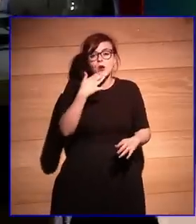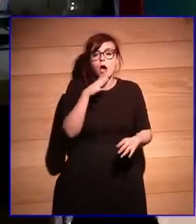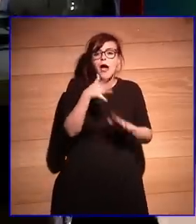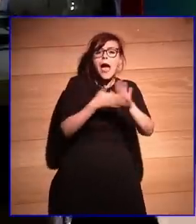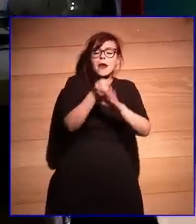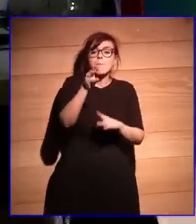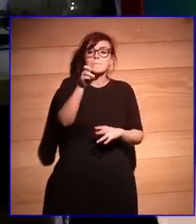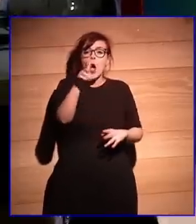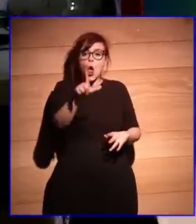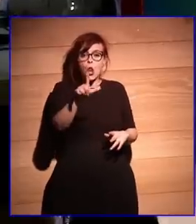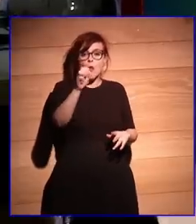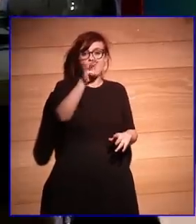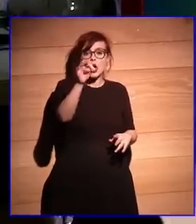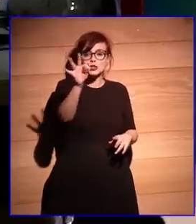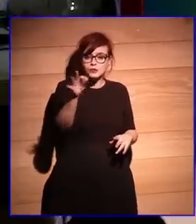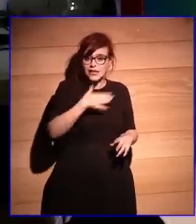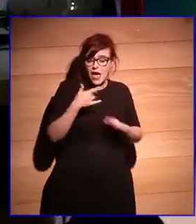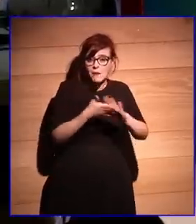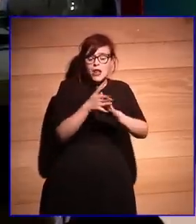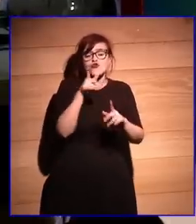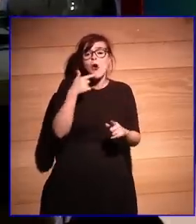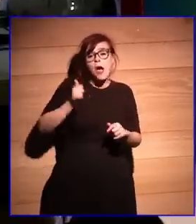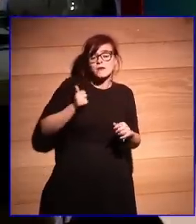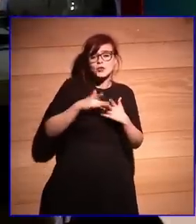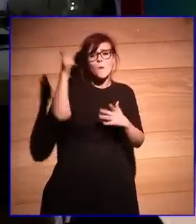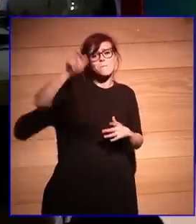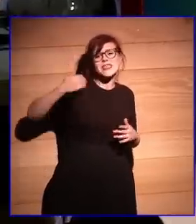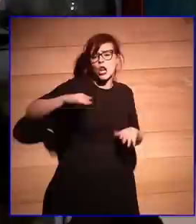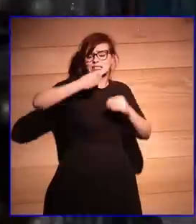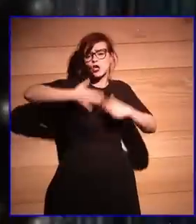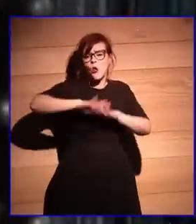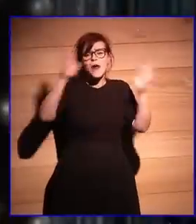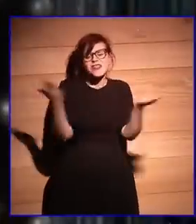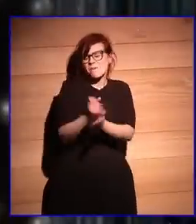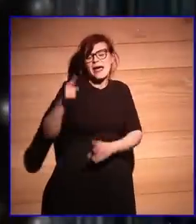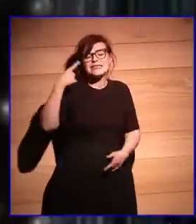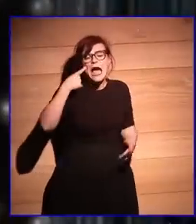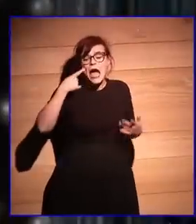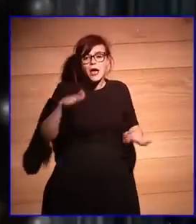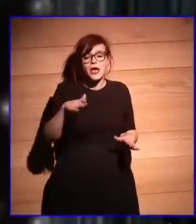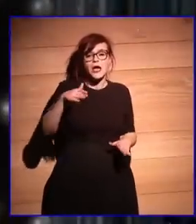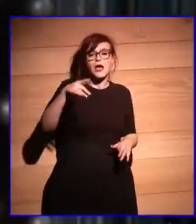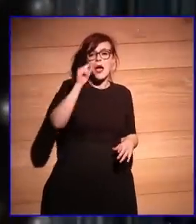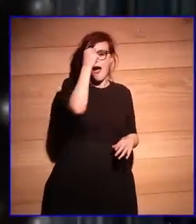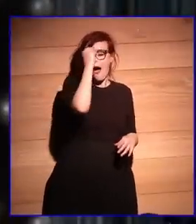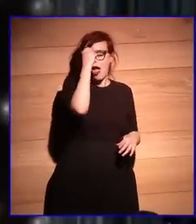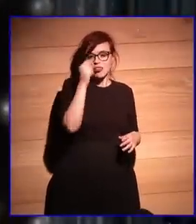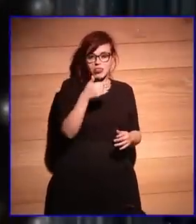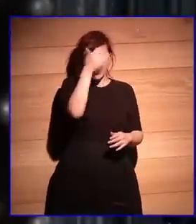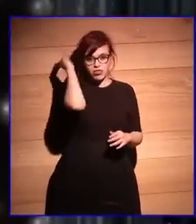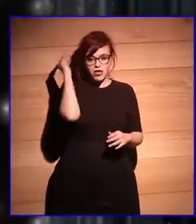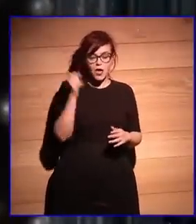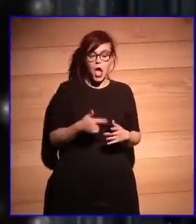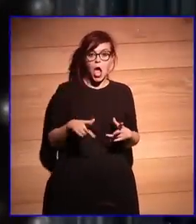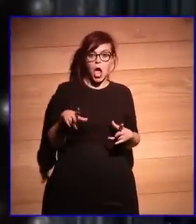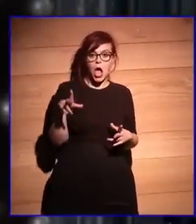Pot? Después, cuando sea. Espera, vale, pues os voy a hablar yo de uno de los villanos más chungos de la historia de la humanidad. ¿vale? Mahatma Gandhi. ¡Ostras!